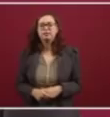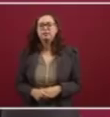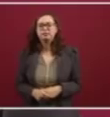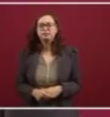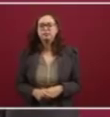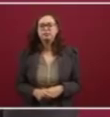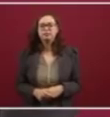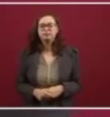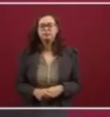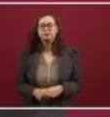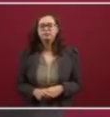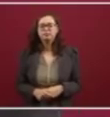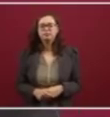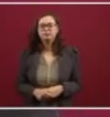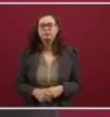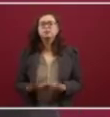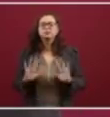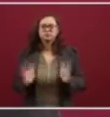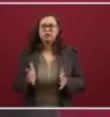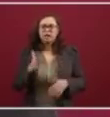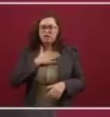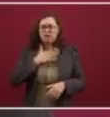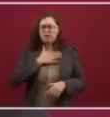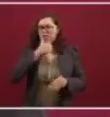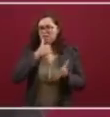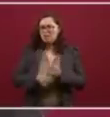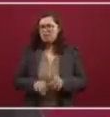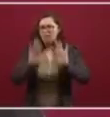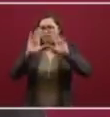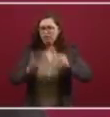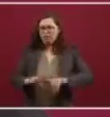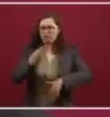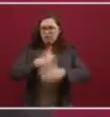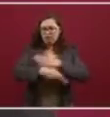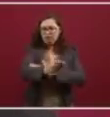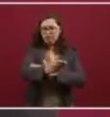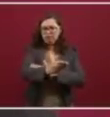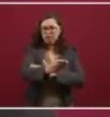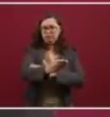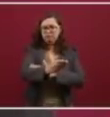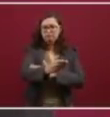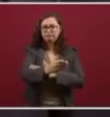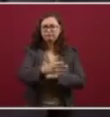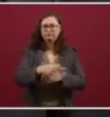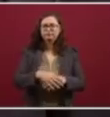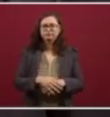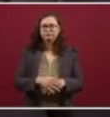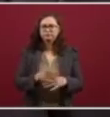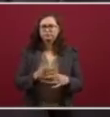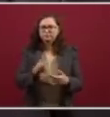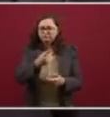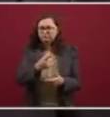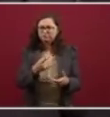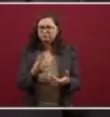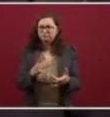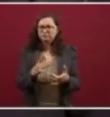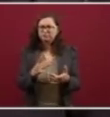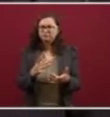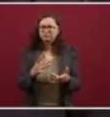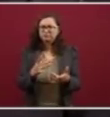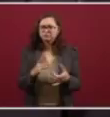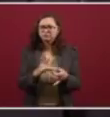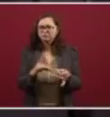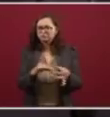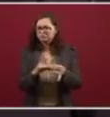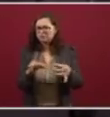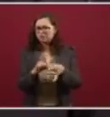tiene ya un escrito de mi parte para que se excuse